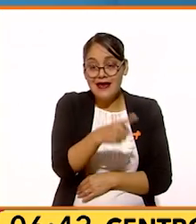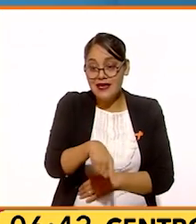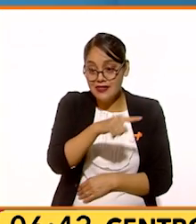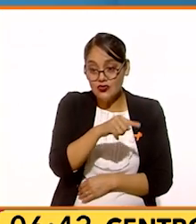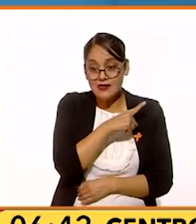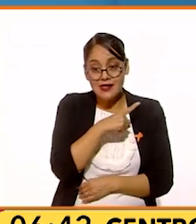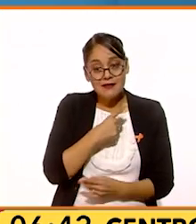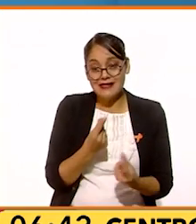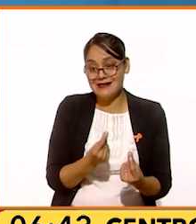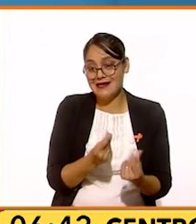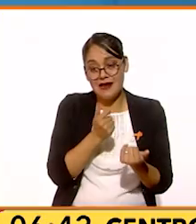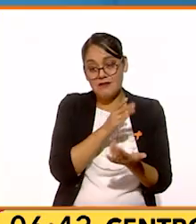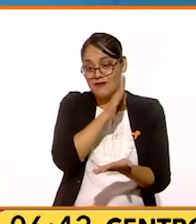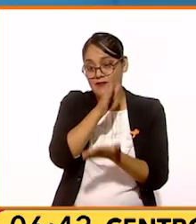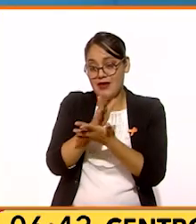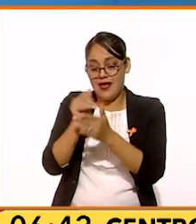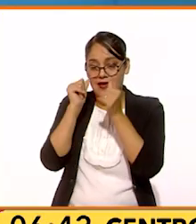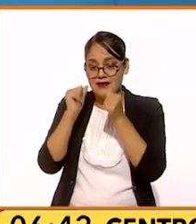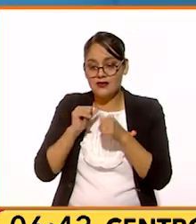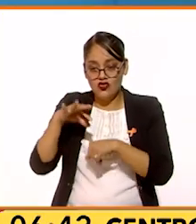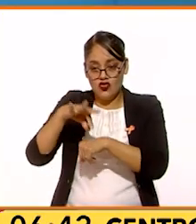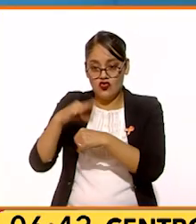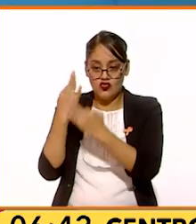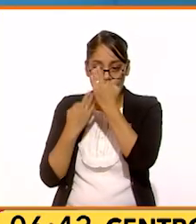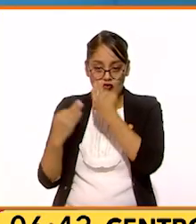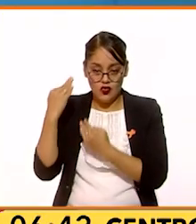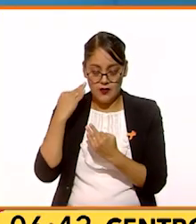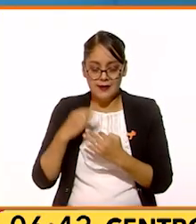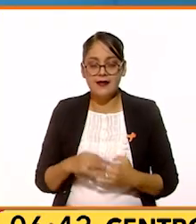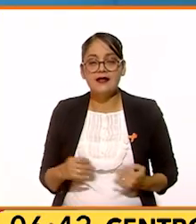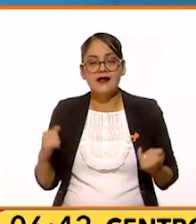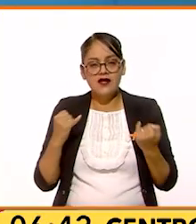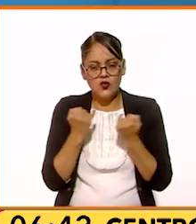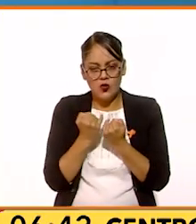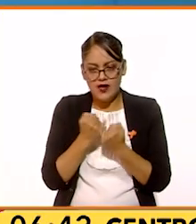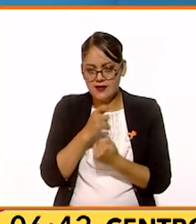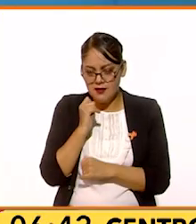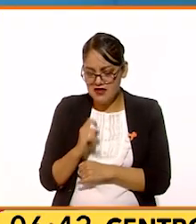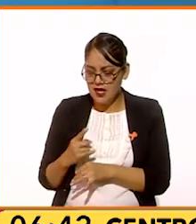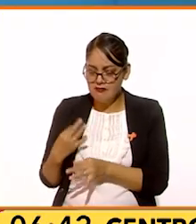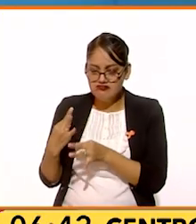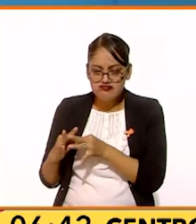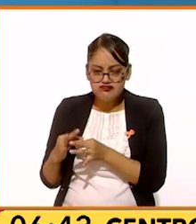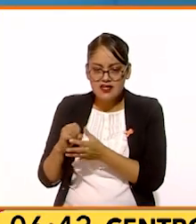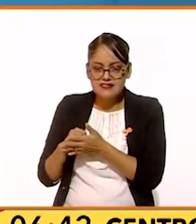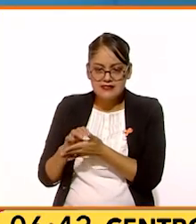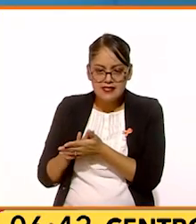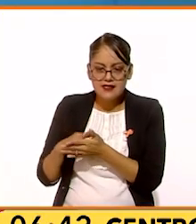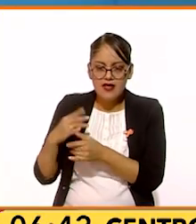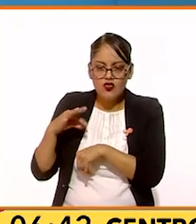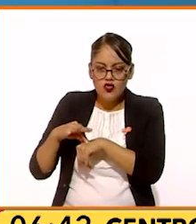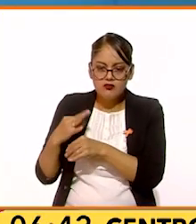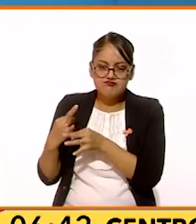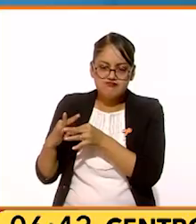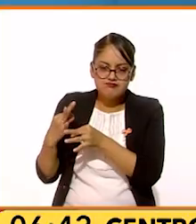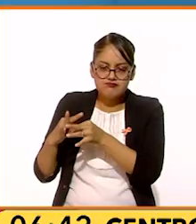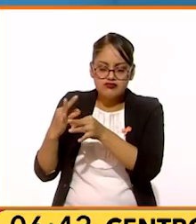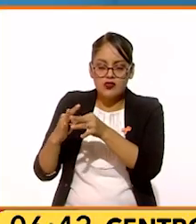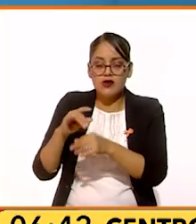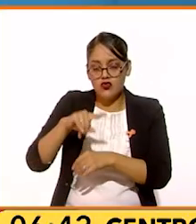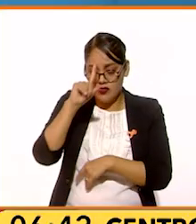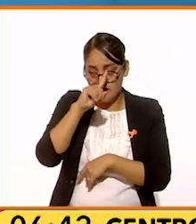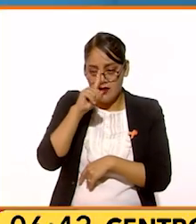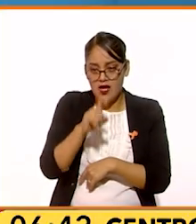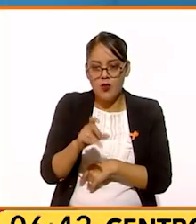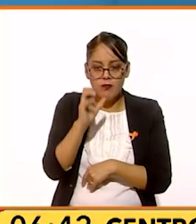inmediatamente a atención médica y por otro lado tener este seguimiento puntual y de las recomendaciones de